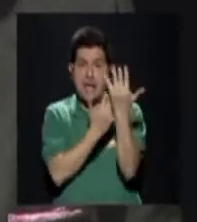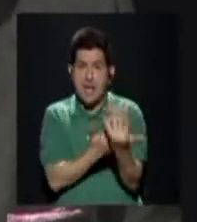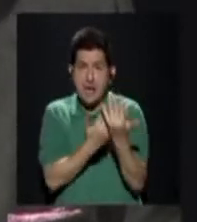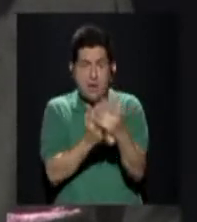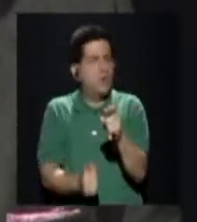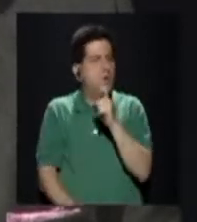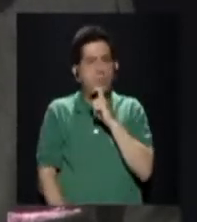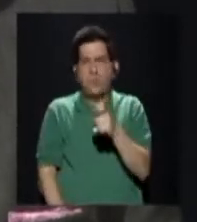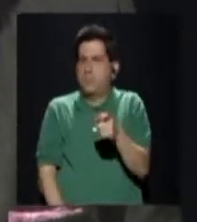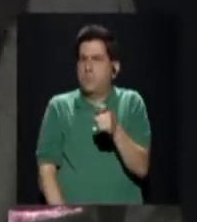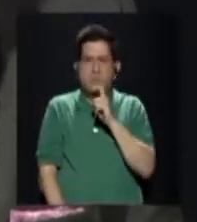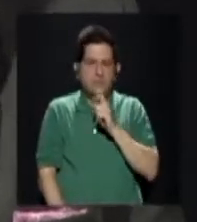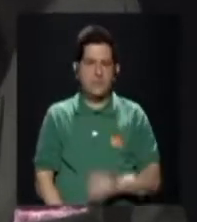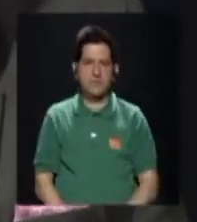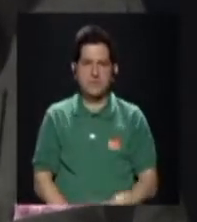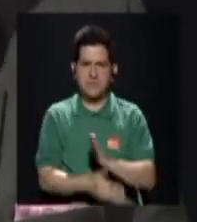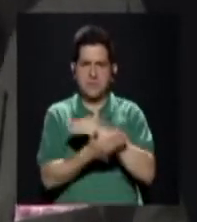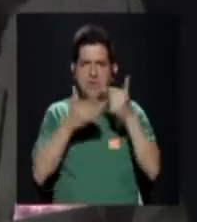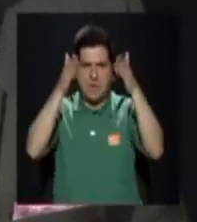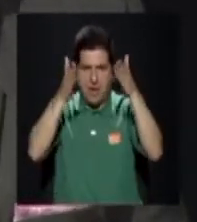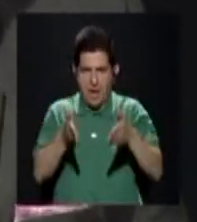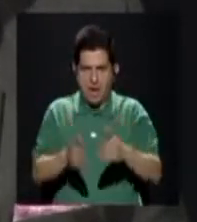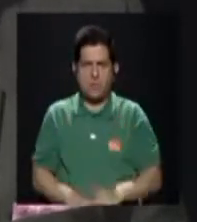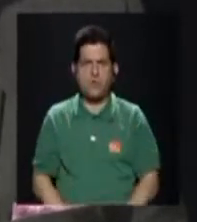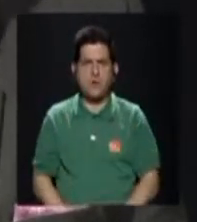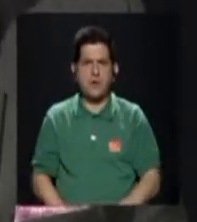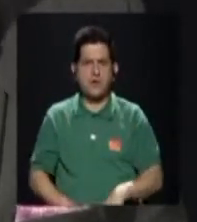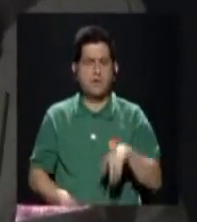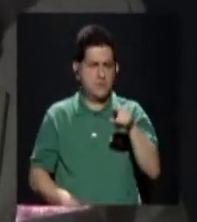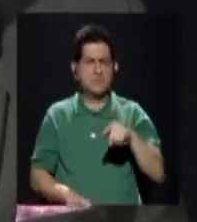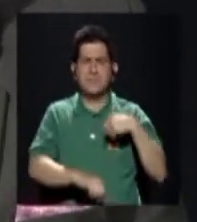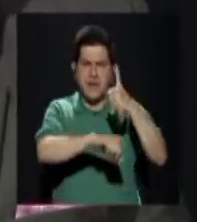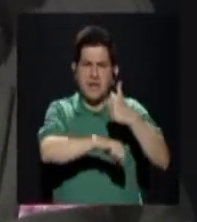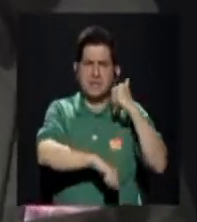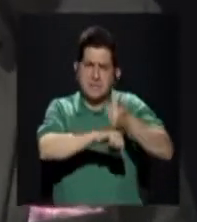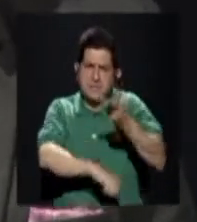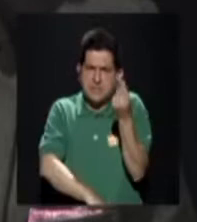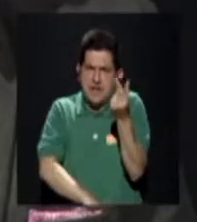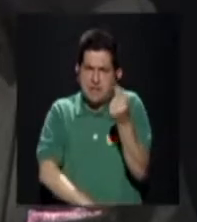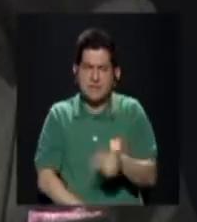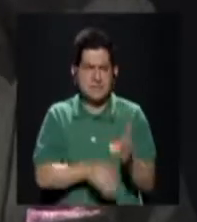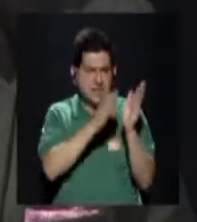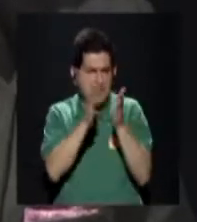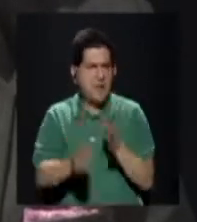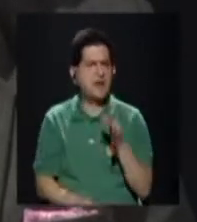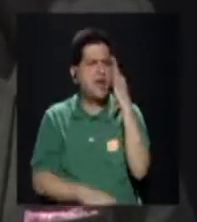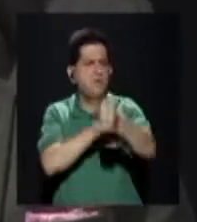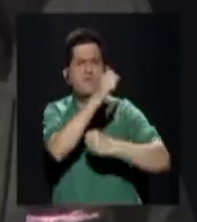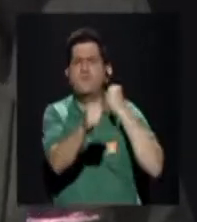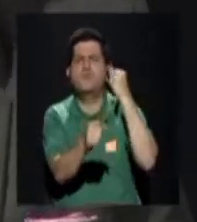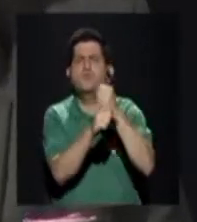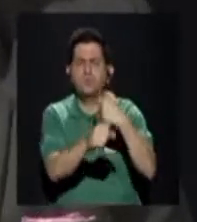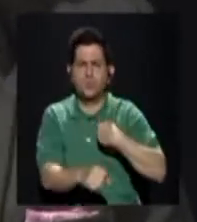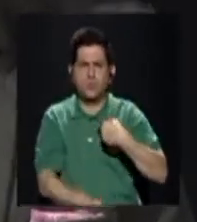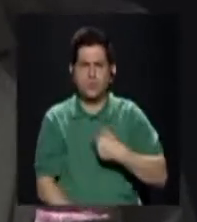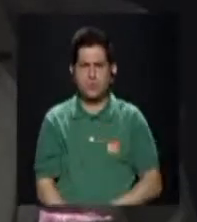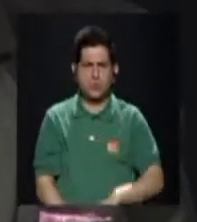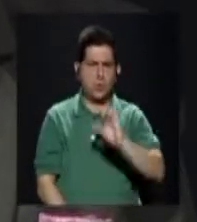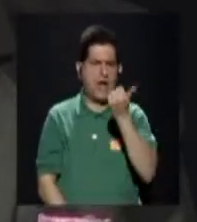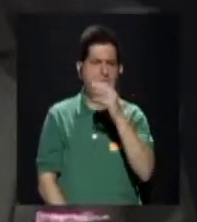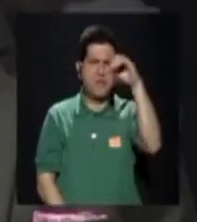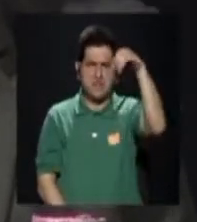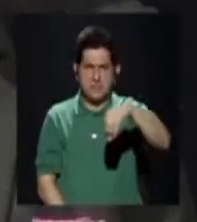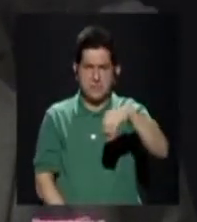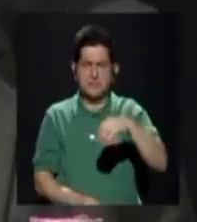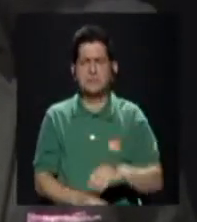muy difícil, entonces para algunos formadores de precios eventualmente planear el próximo año es decir, le voy a meter un 10% al